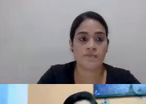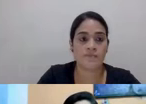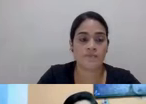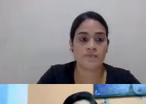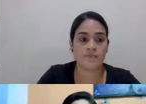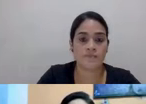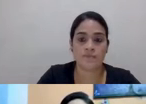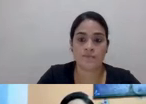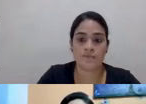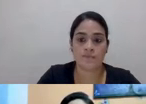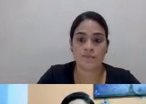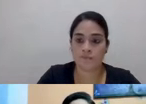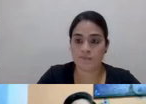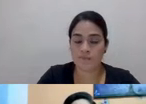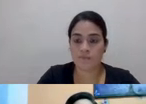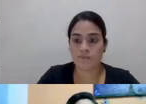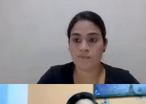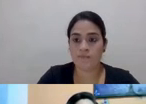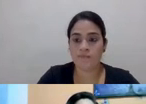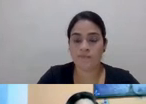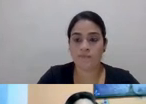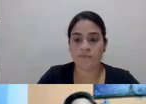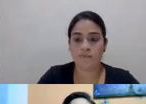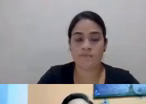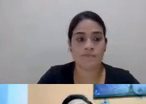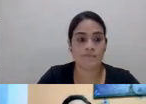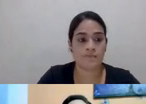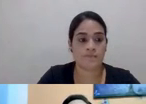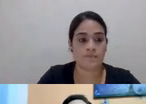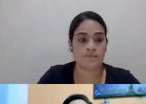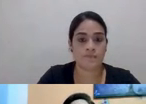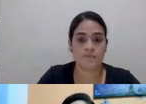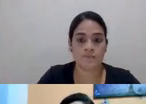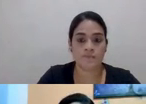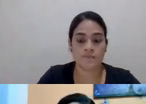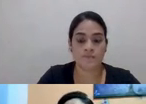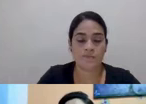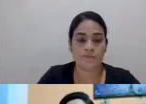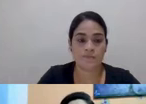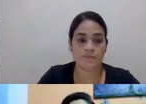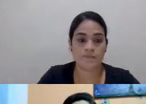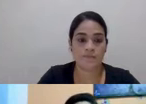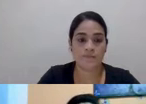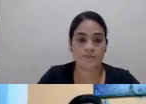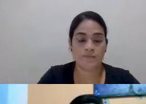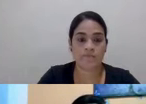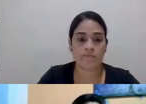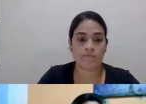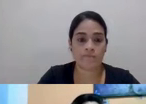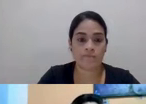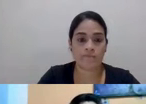Por lo menos ahí. Bien. Entonces, bueno, como les decía, tenemos el acceso normalmente, tantos